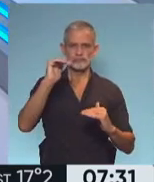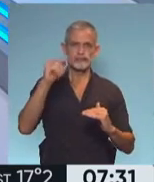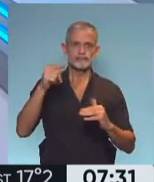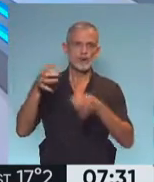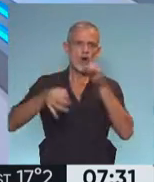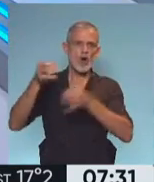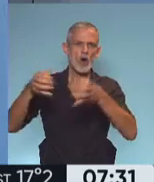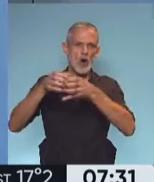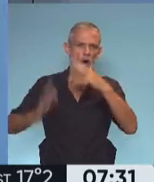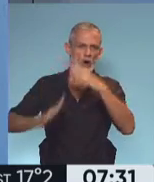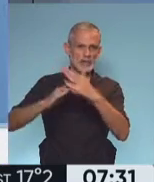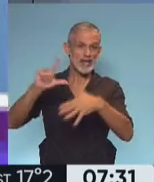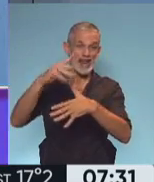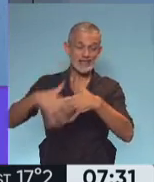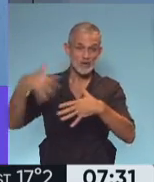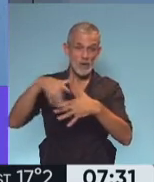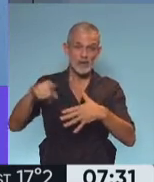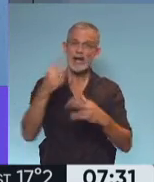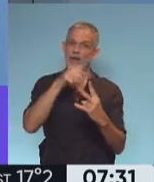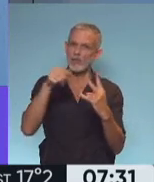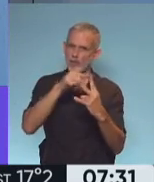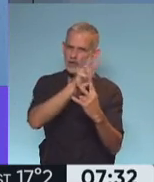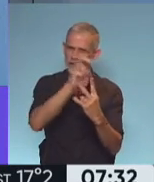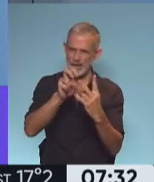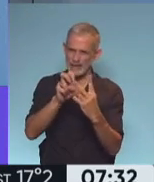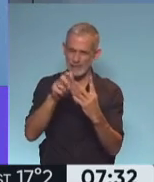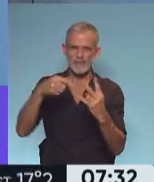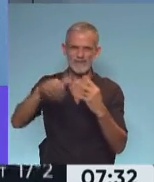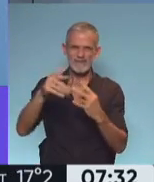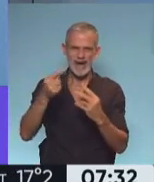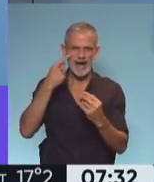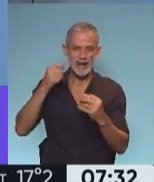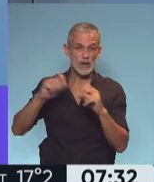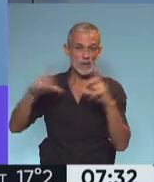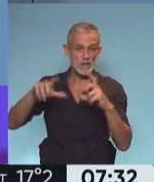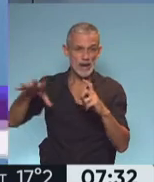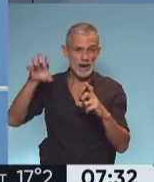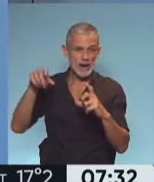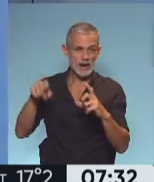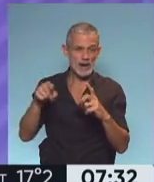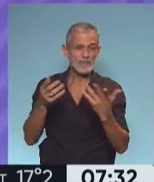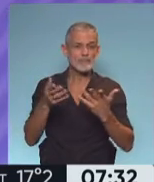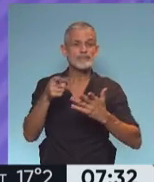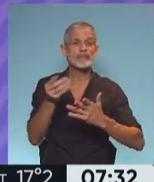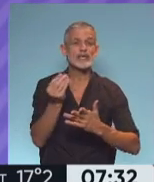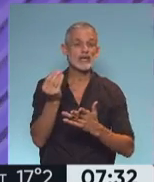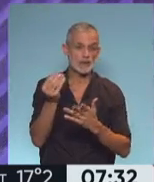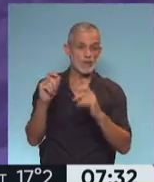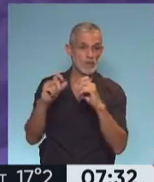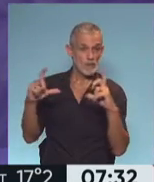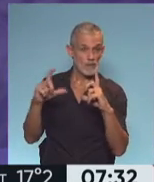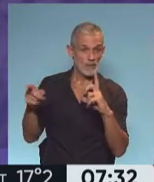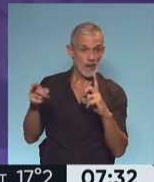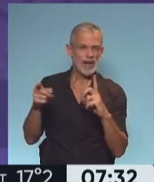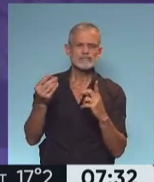supranacional respecto de dos cuestiones básicamente que las vamos a ver en esta placa que resumen que es lo que va a tener que resolver